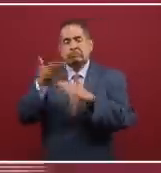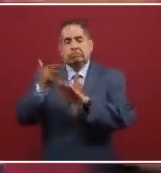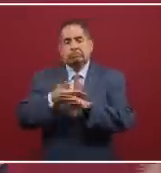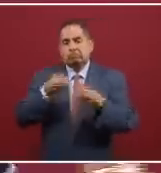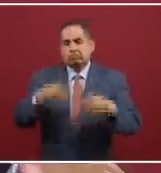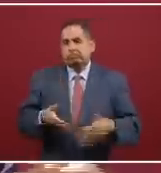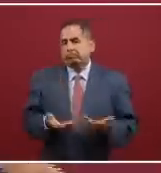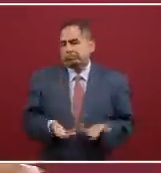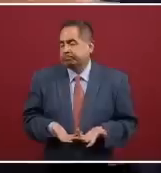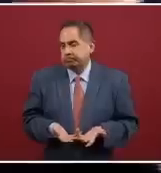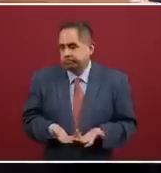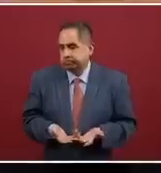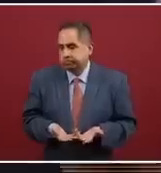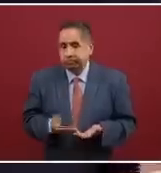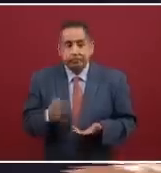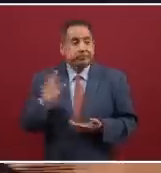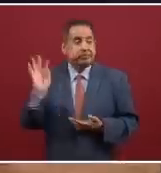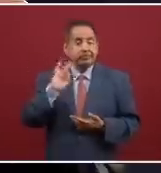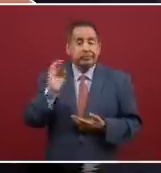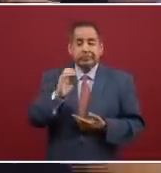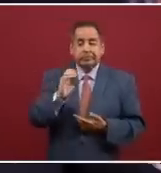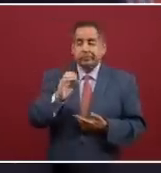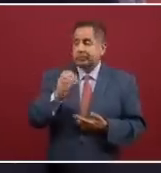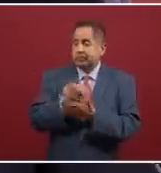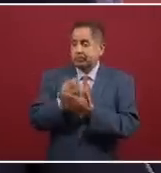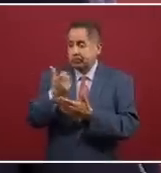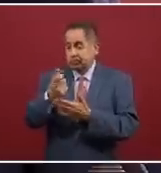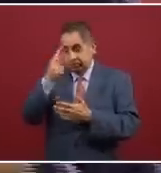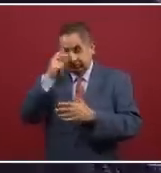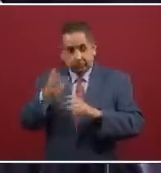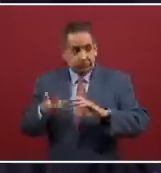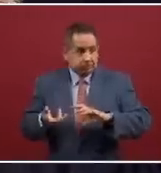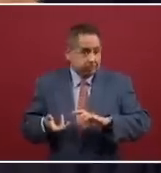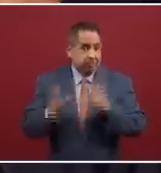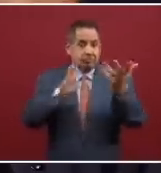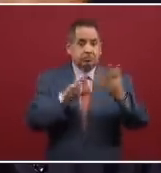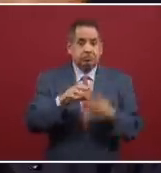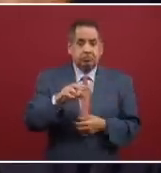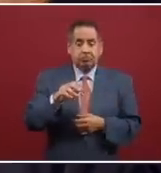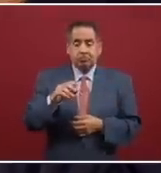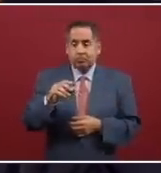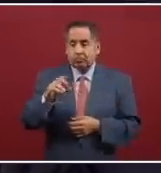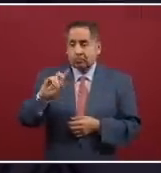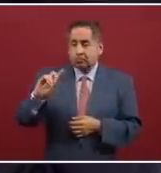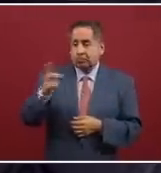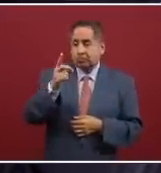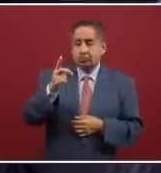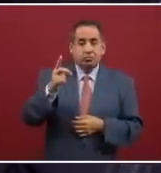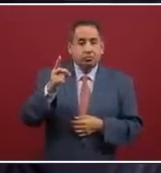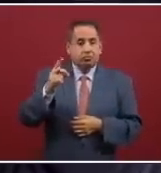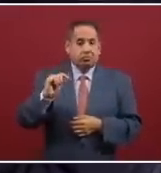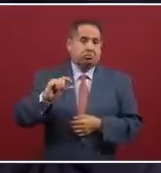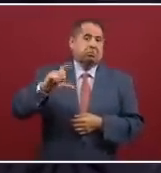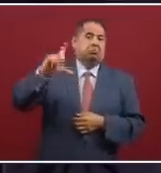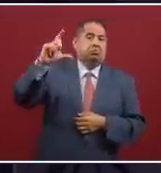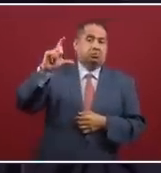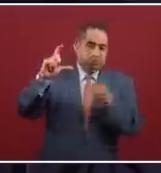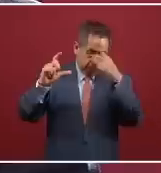y si se afecta a la economía el país si se nos debilita el peso